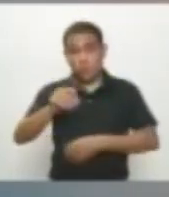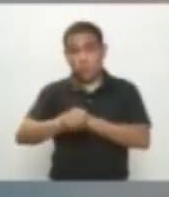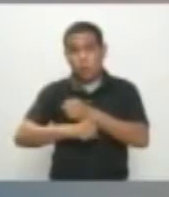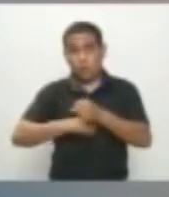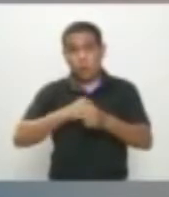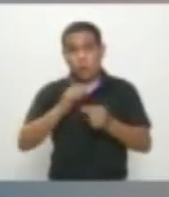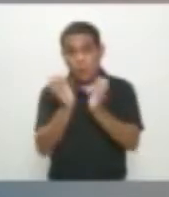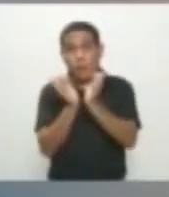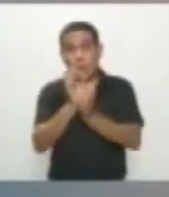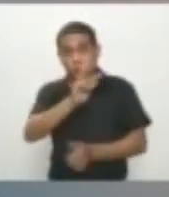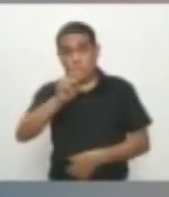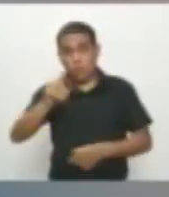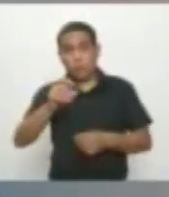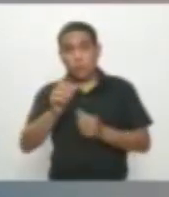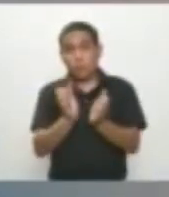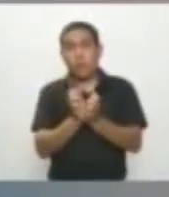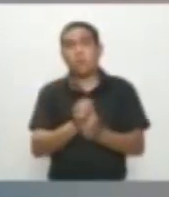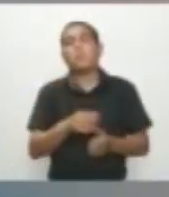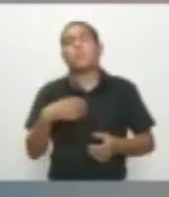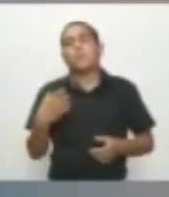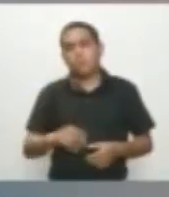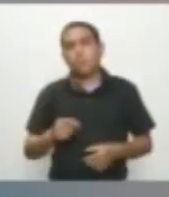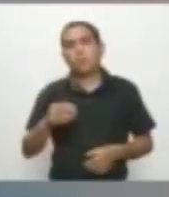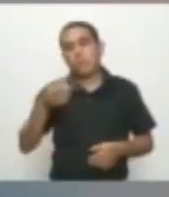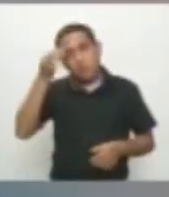cumpliendo 72 años de edad.